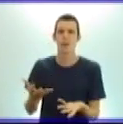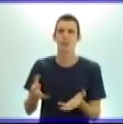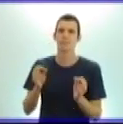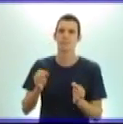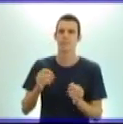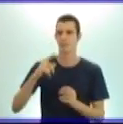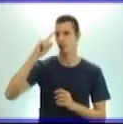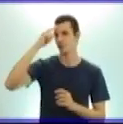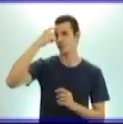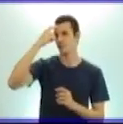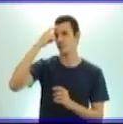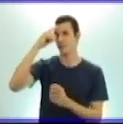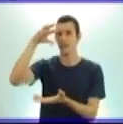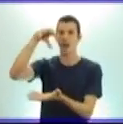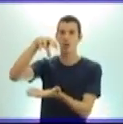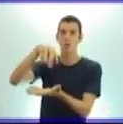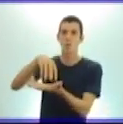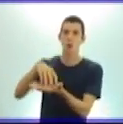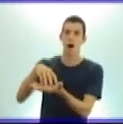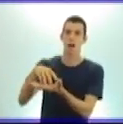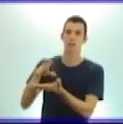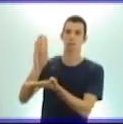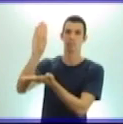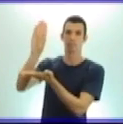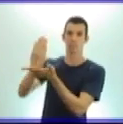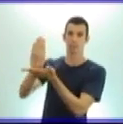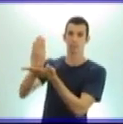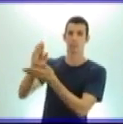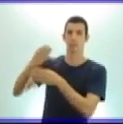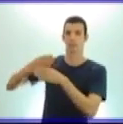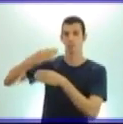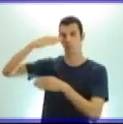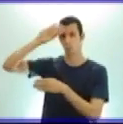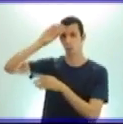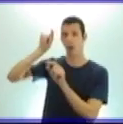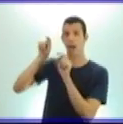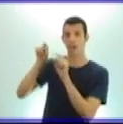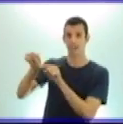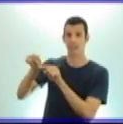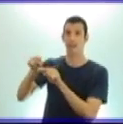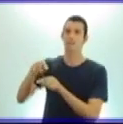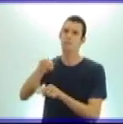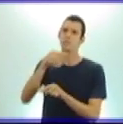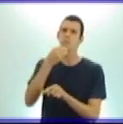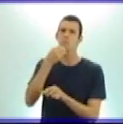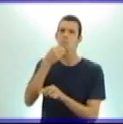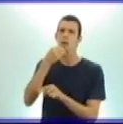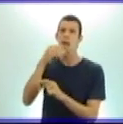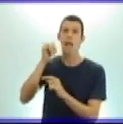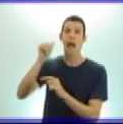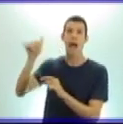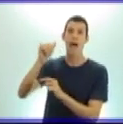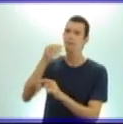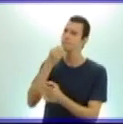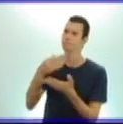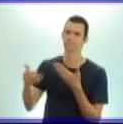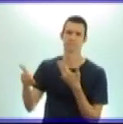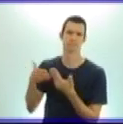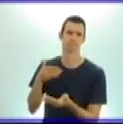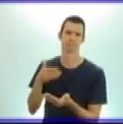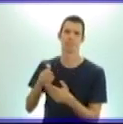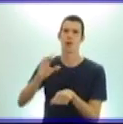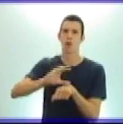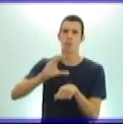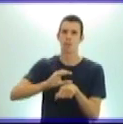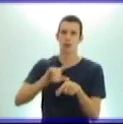Che Guevara, como le presentamos en la diapositiva, y que,